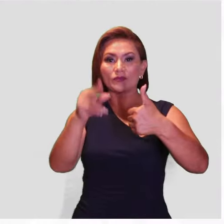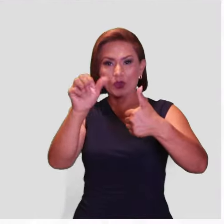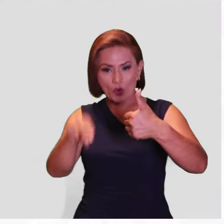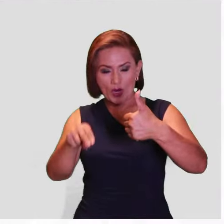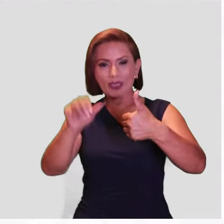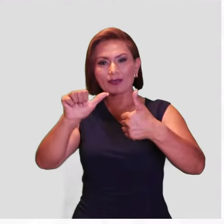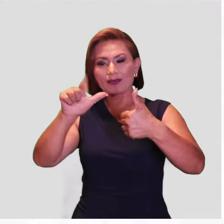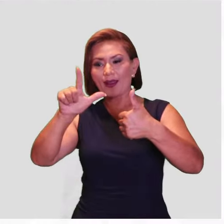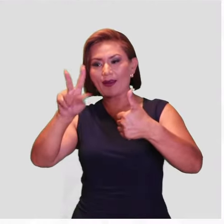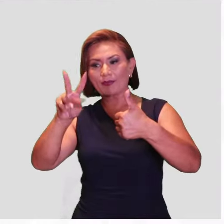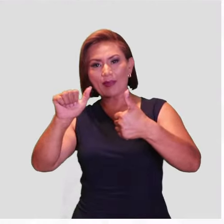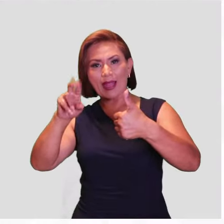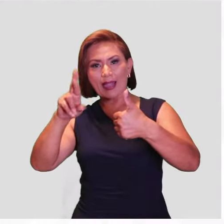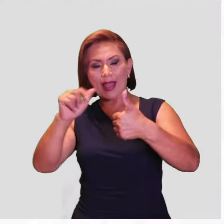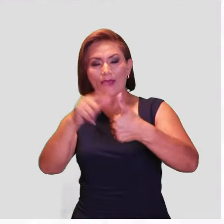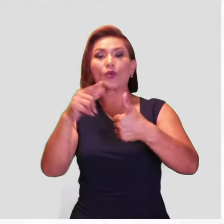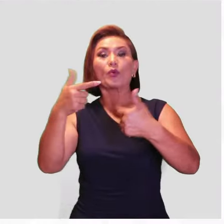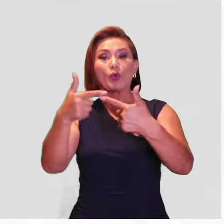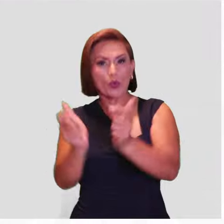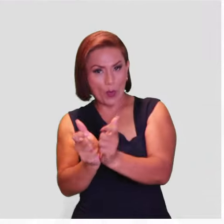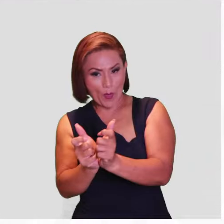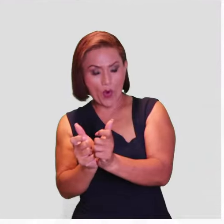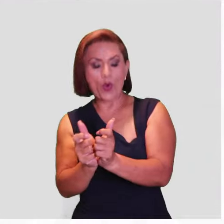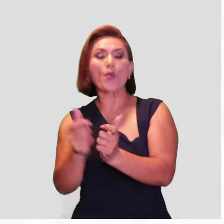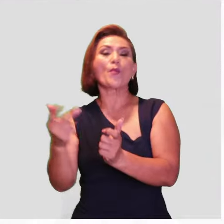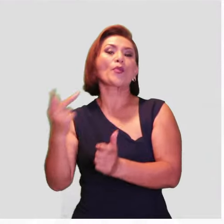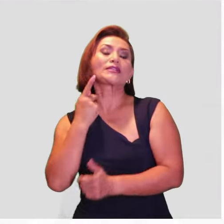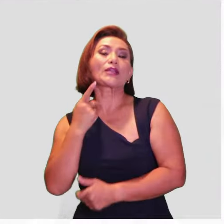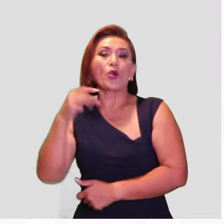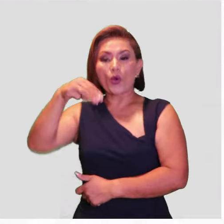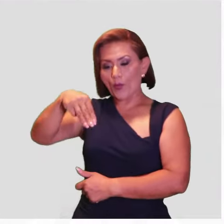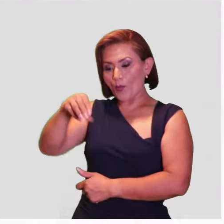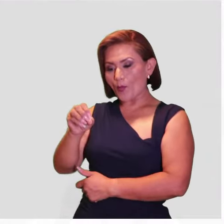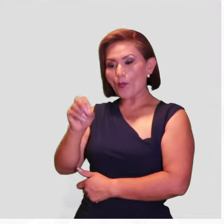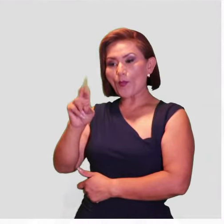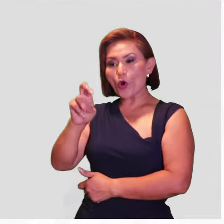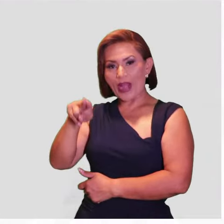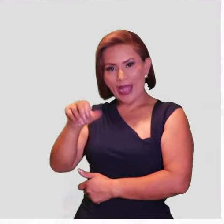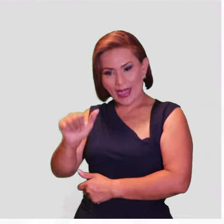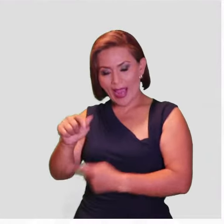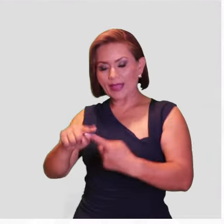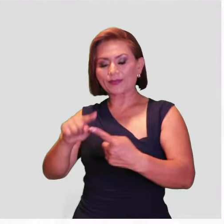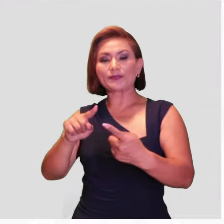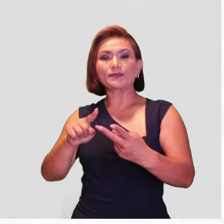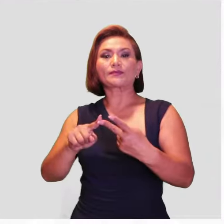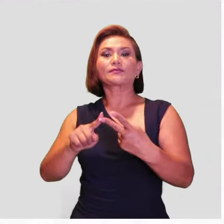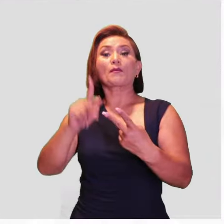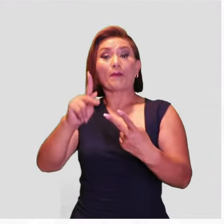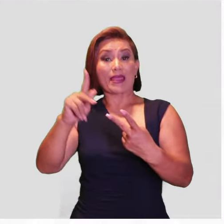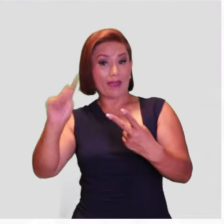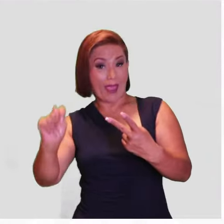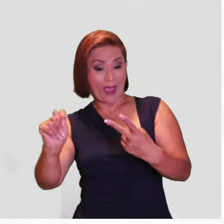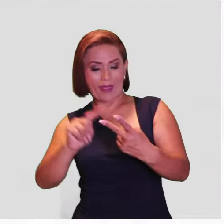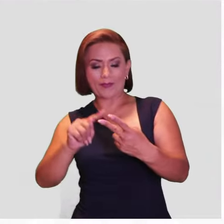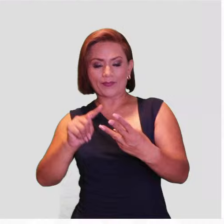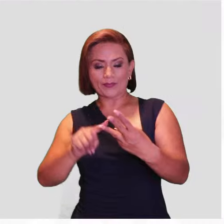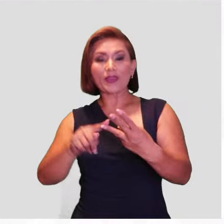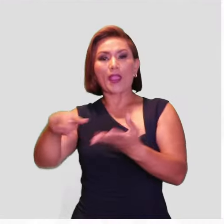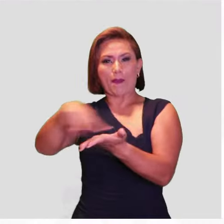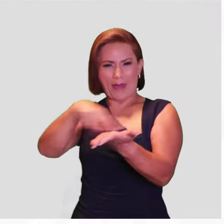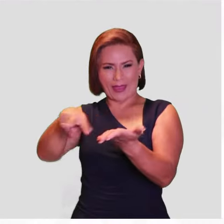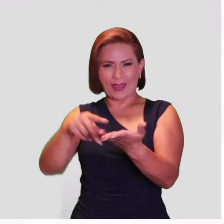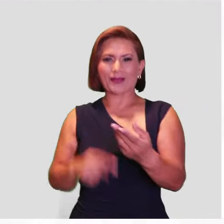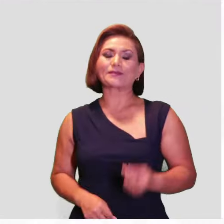Juan Alvarado, por los partidos Morena, PT y Partido Verde Ecologista de México. Bienvenido, candidato. Muy buenas tardes. Saludamos también